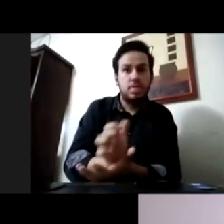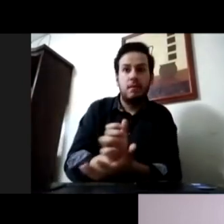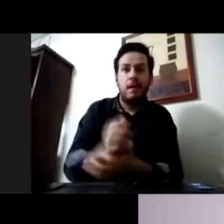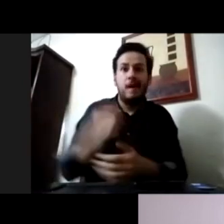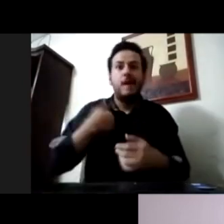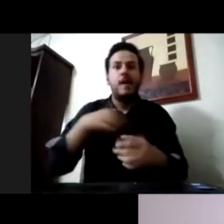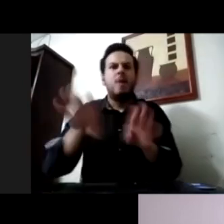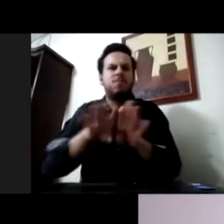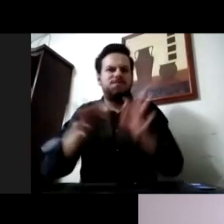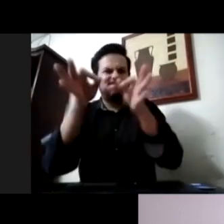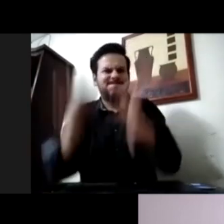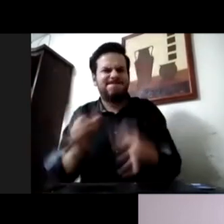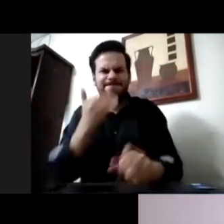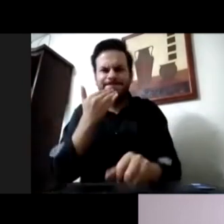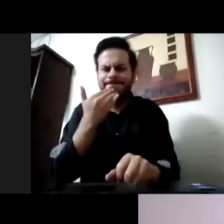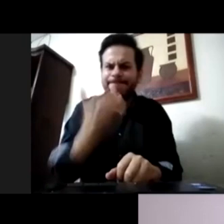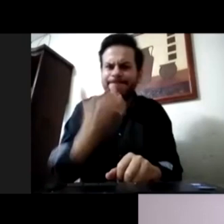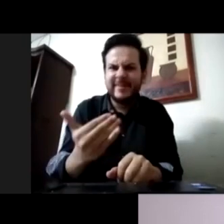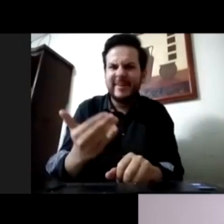democrática.